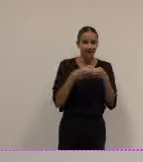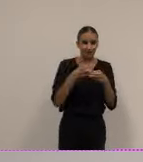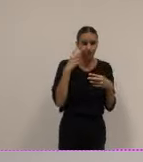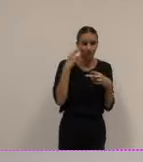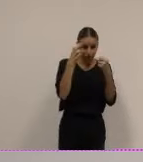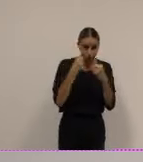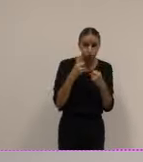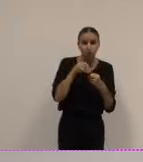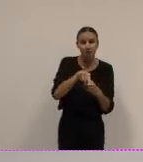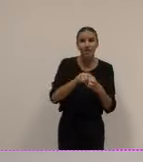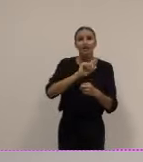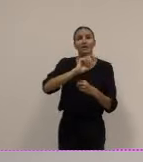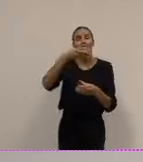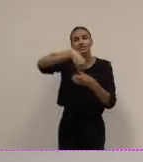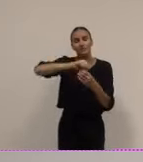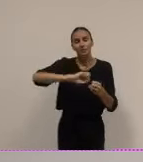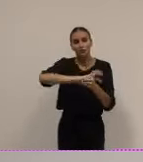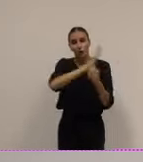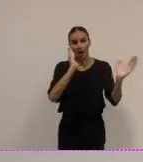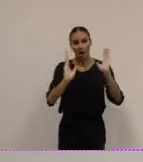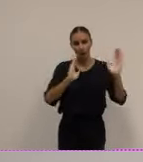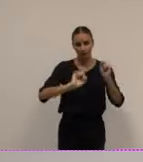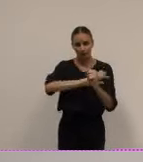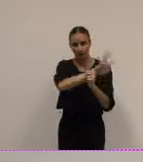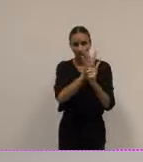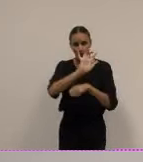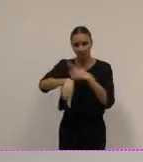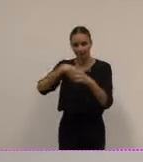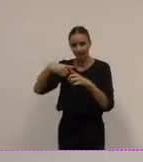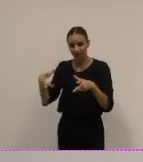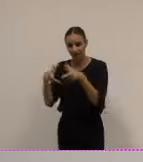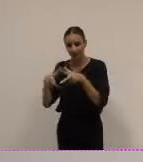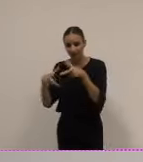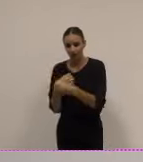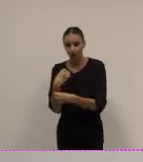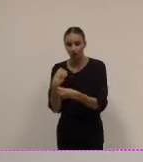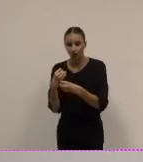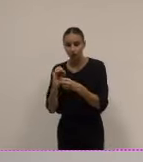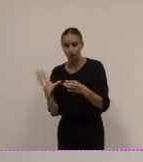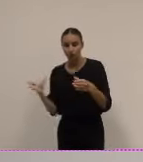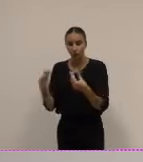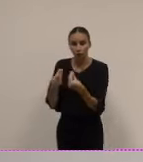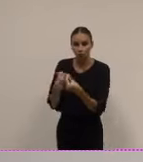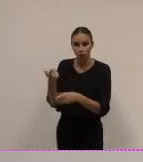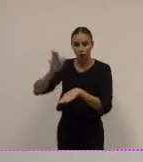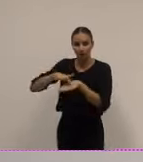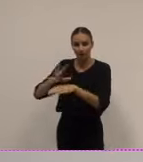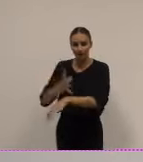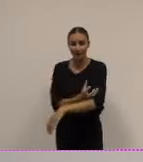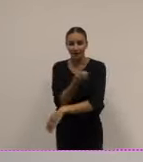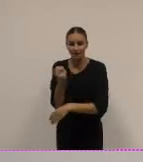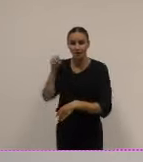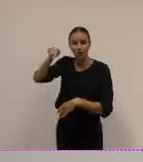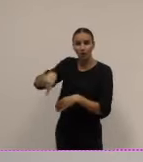pandemia, así como aquellos servicios que contribuyeron a que nuestro cabildo fuera el primero en poner en marcha medidas